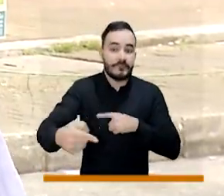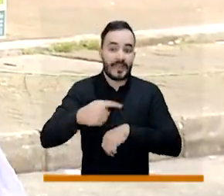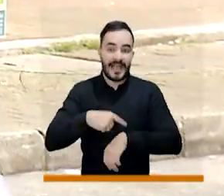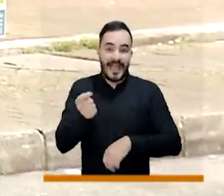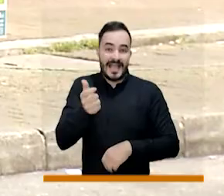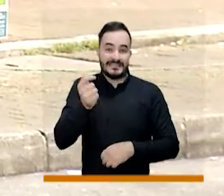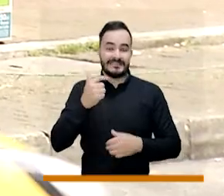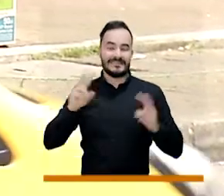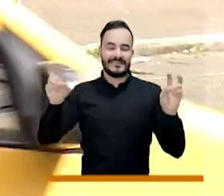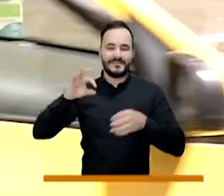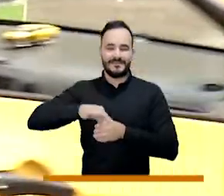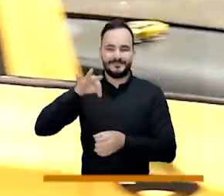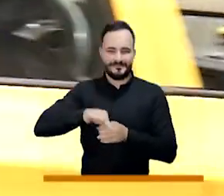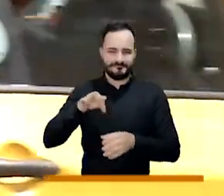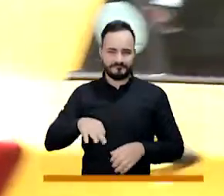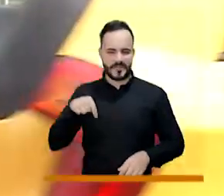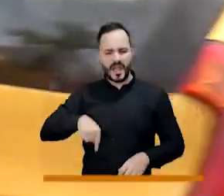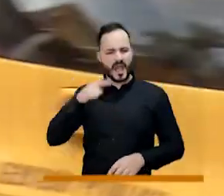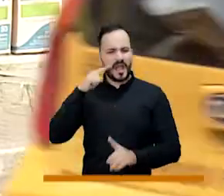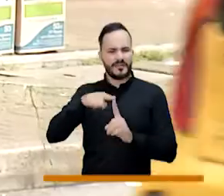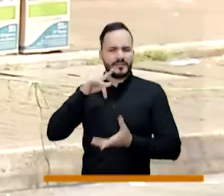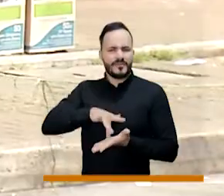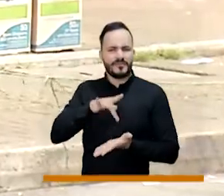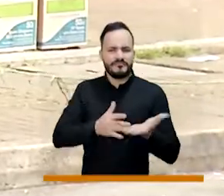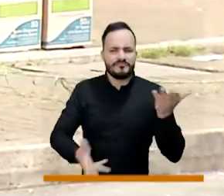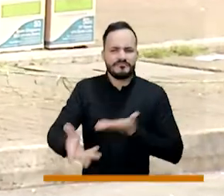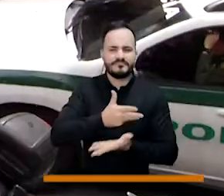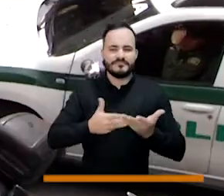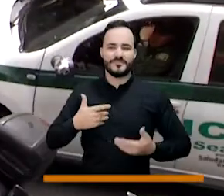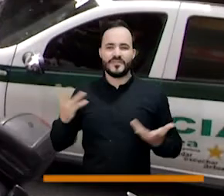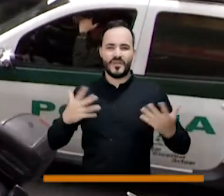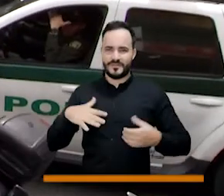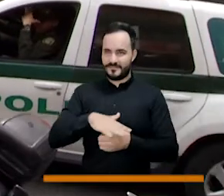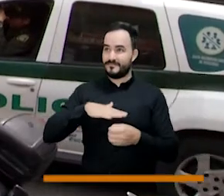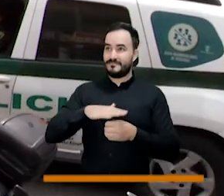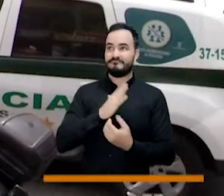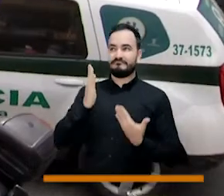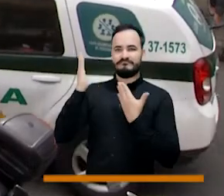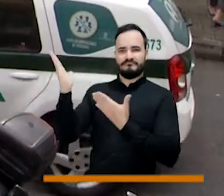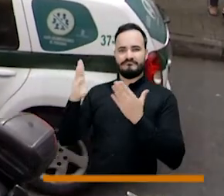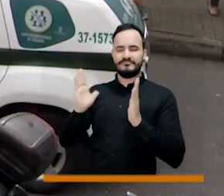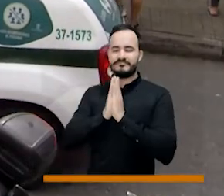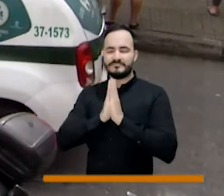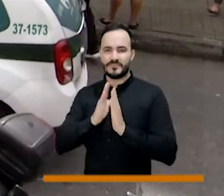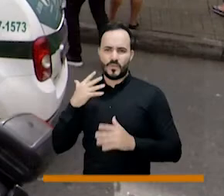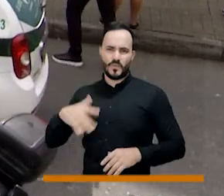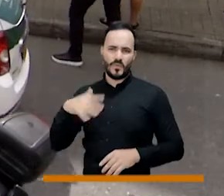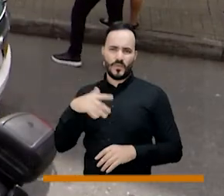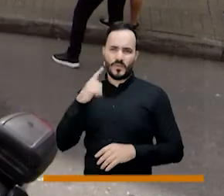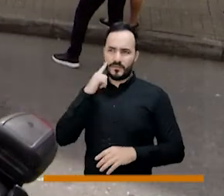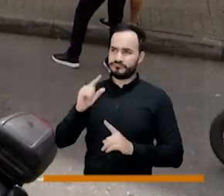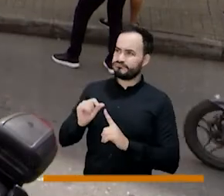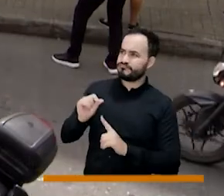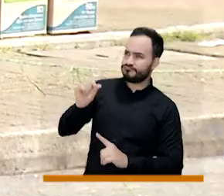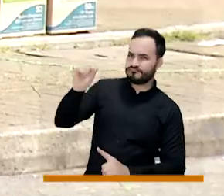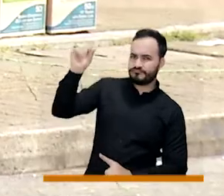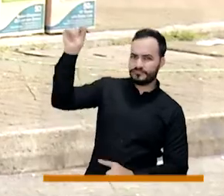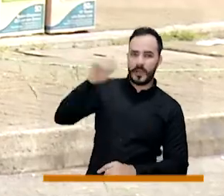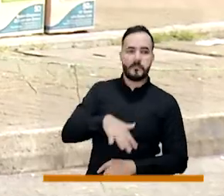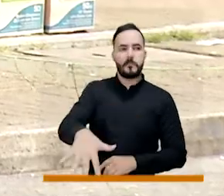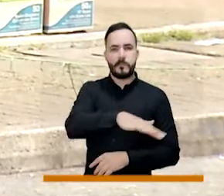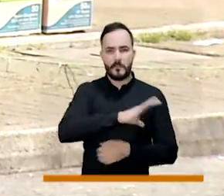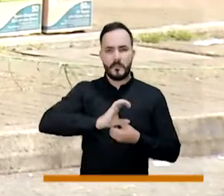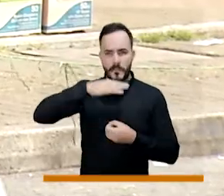elecciones, acompañándolos en este espacio desde el emblemático Templo Católico de San Judas, una de las cúpulas más altas de este tipo